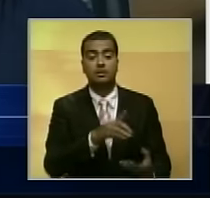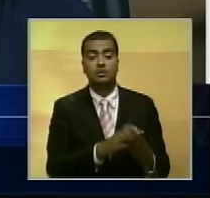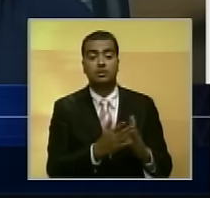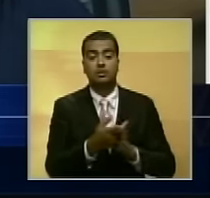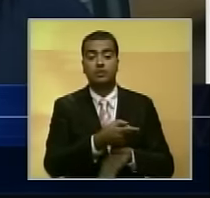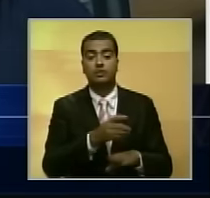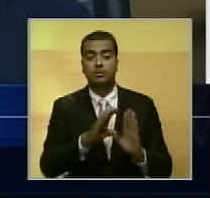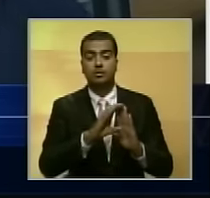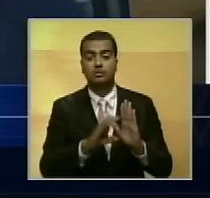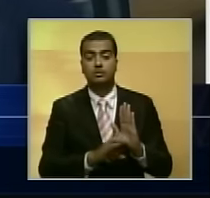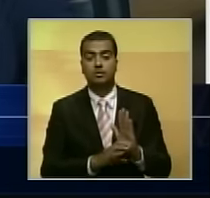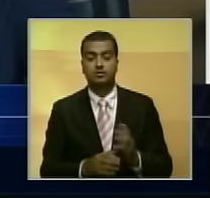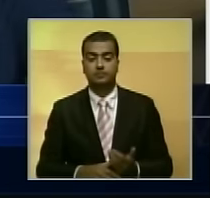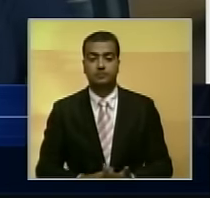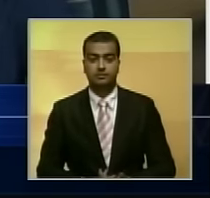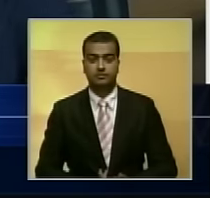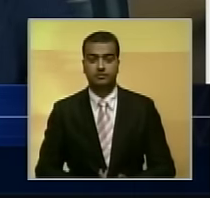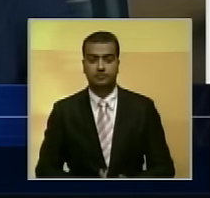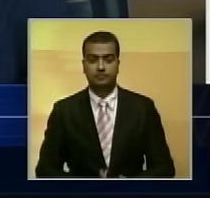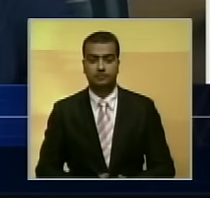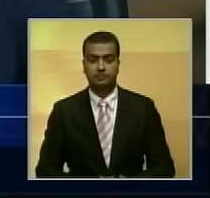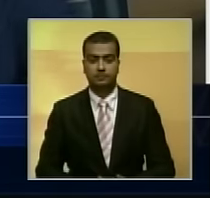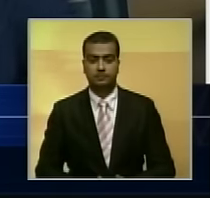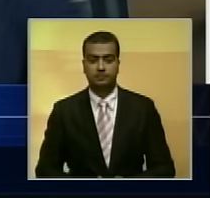gobierno constitucional.